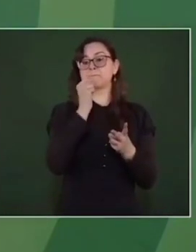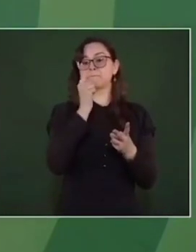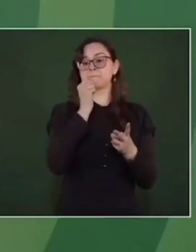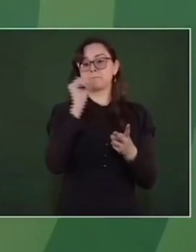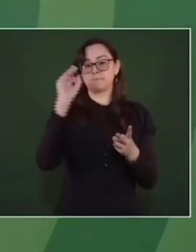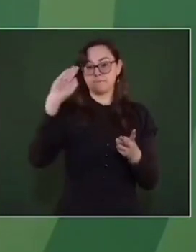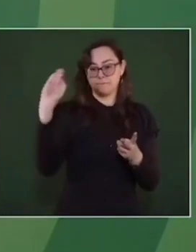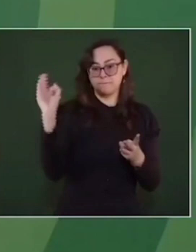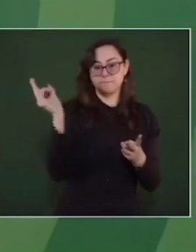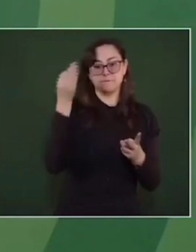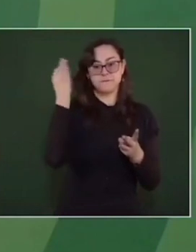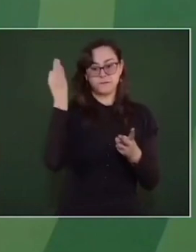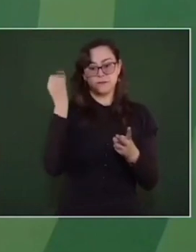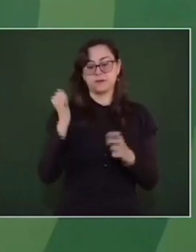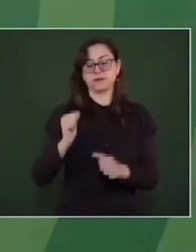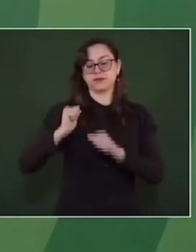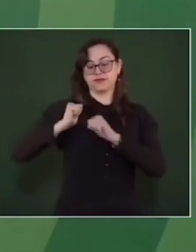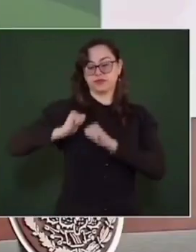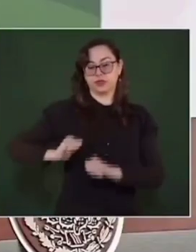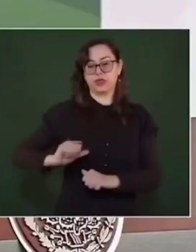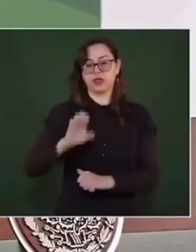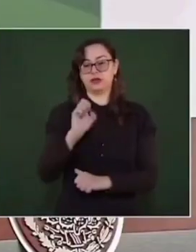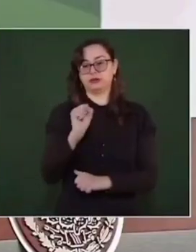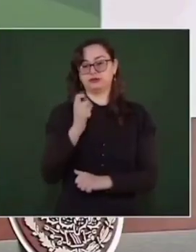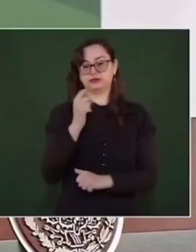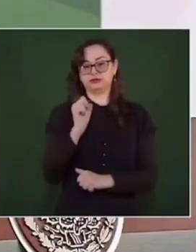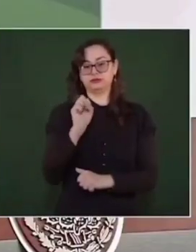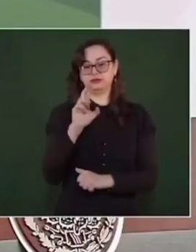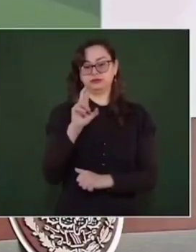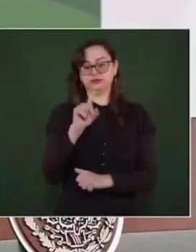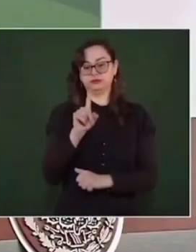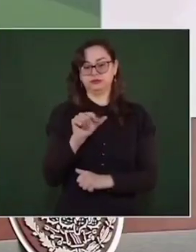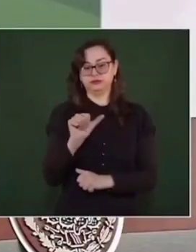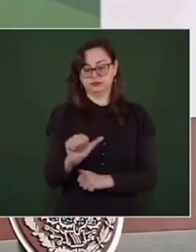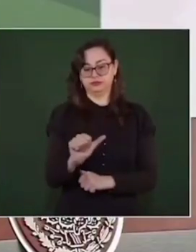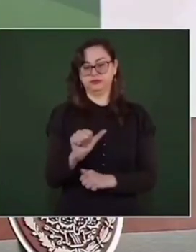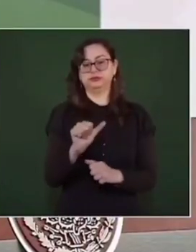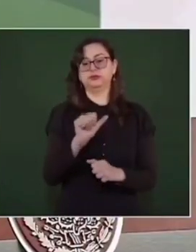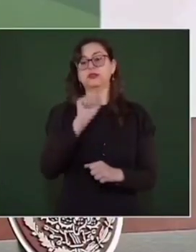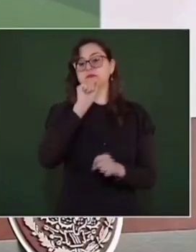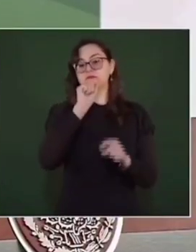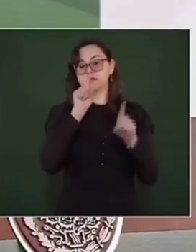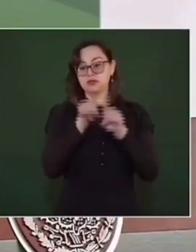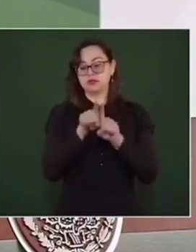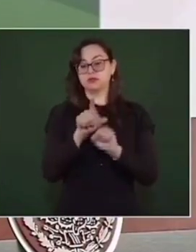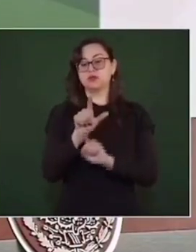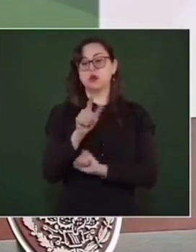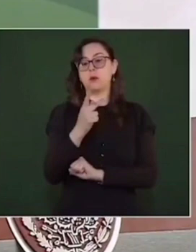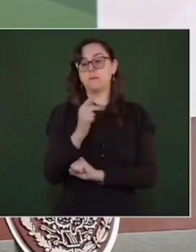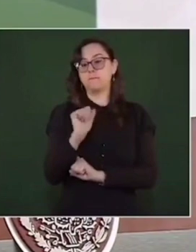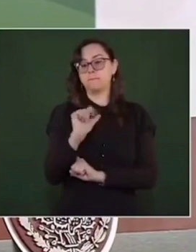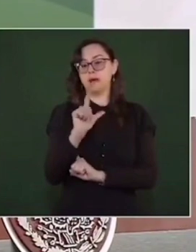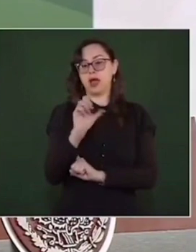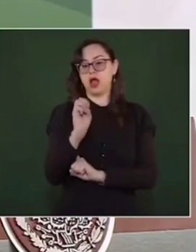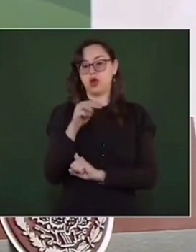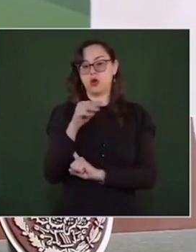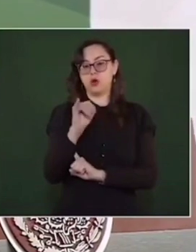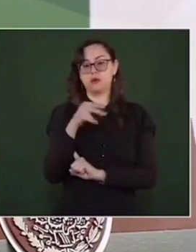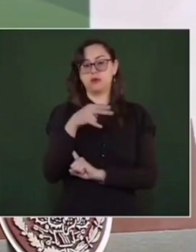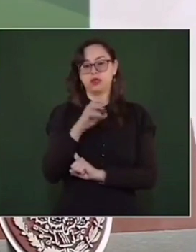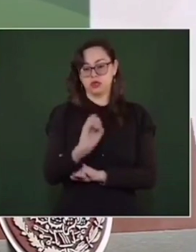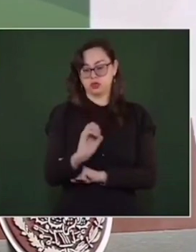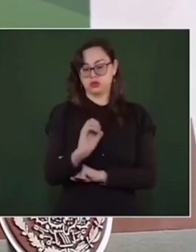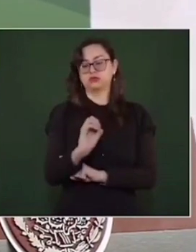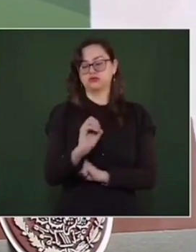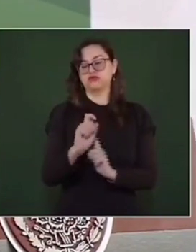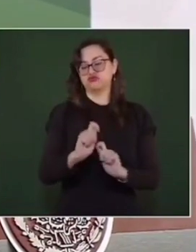comisionado Esparza, en uno de los cuales intervino Luis Cárdenas Palomino, entonces titular de la División